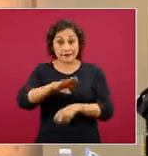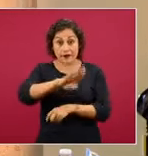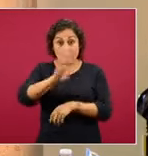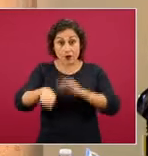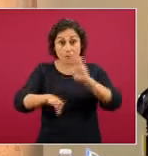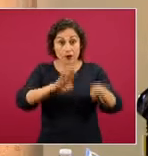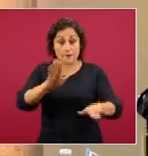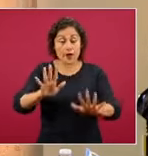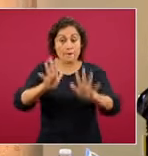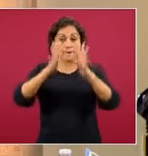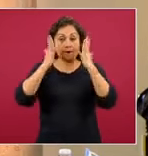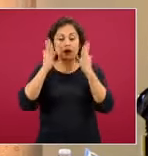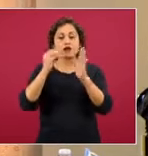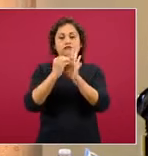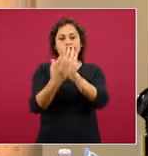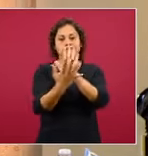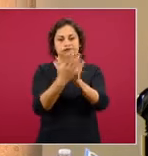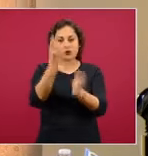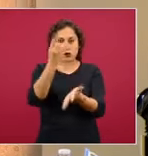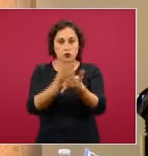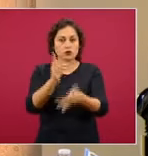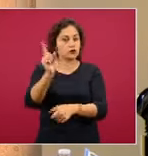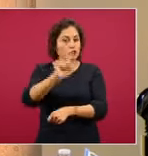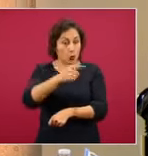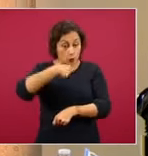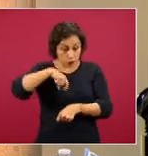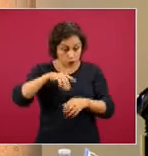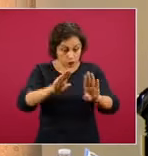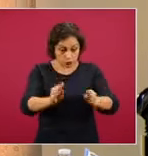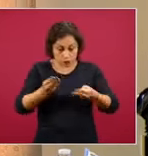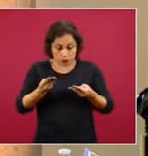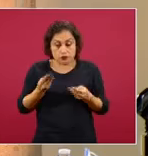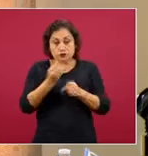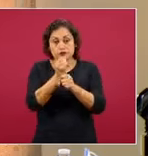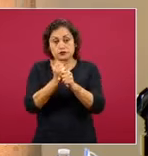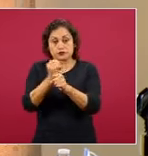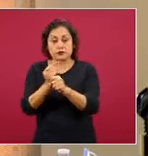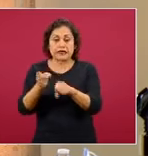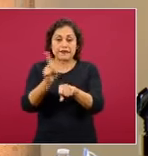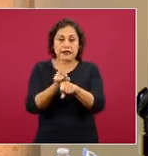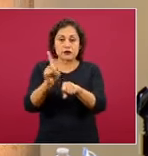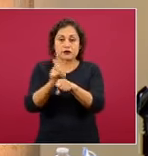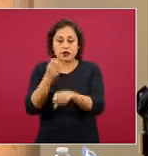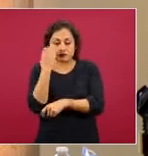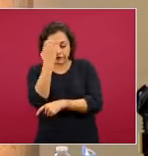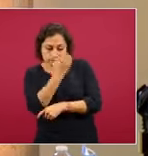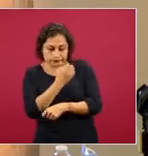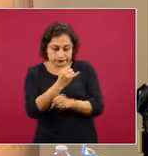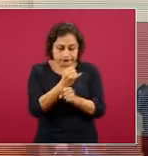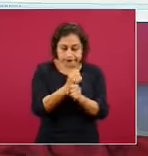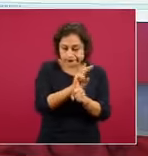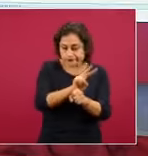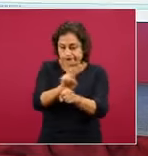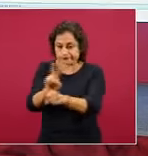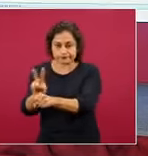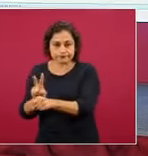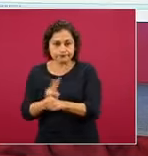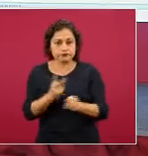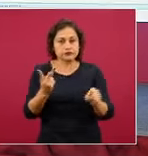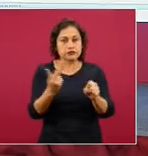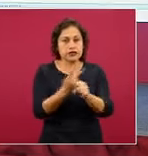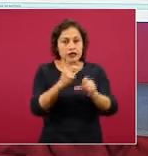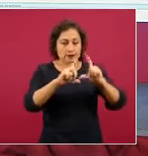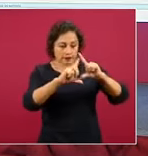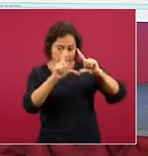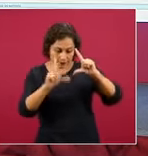en el boletín. Esto es uno de los indicadores que estamos utilizando de manera diaria para estar viendo el acontecer de